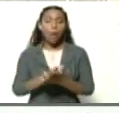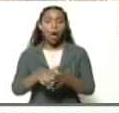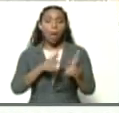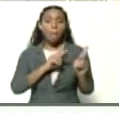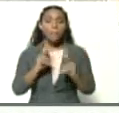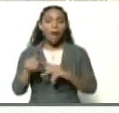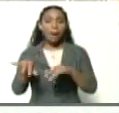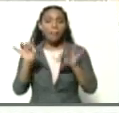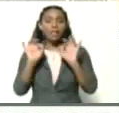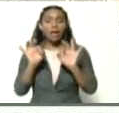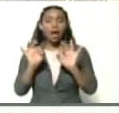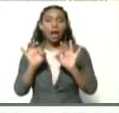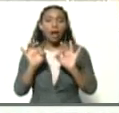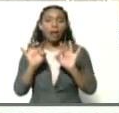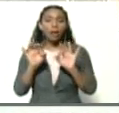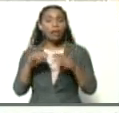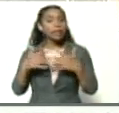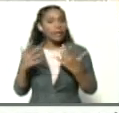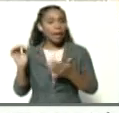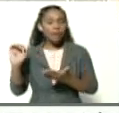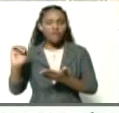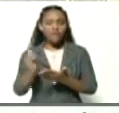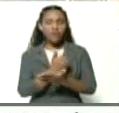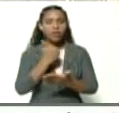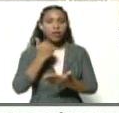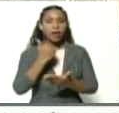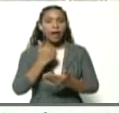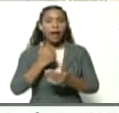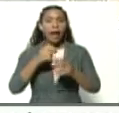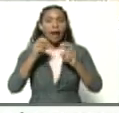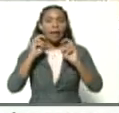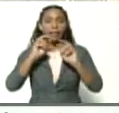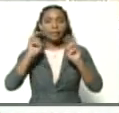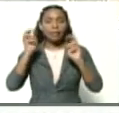especial que arranca precisamente el martes.